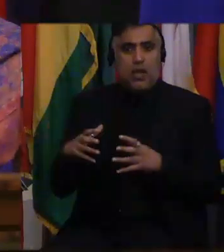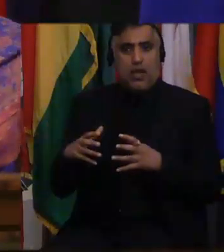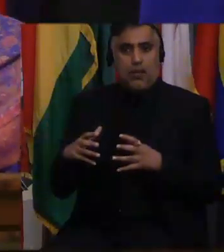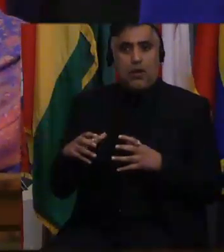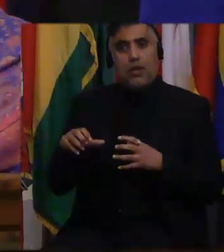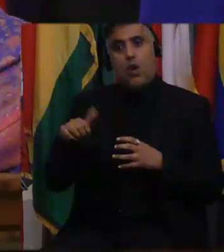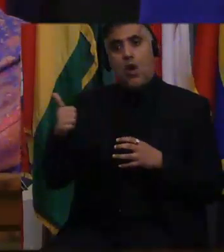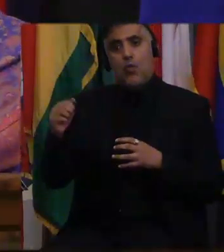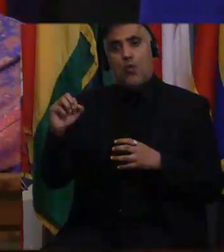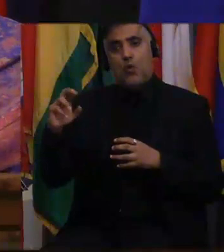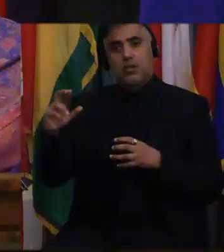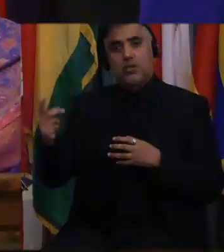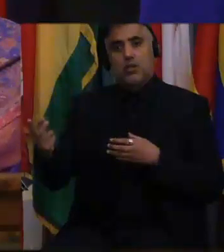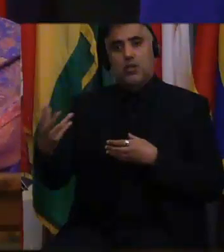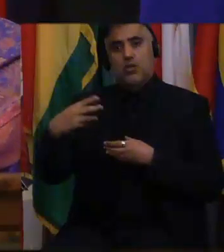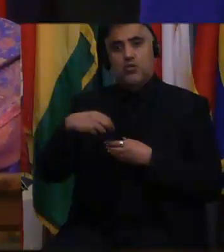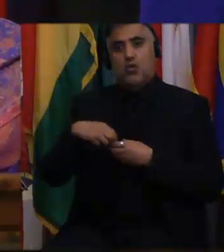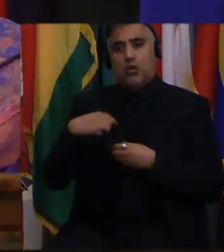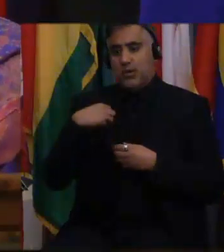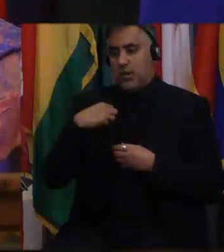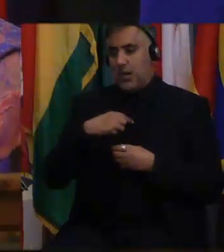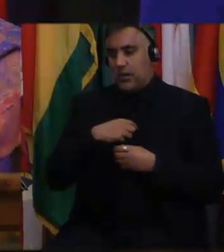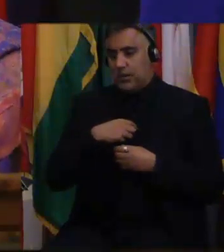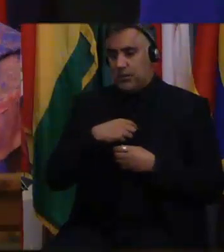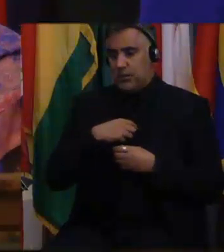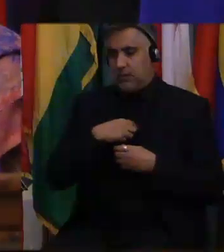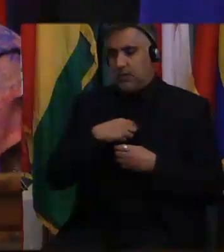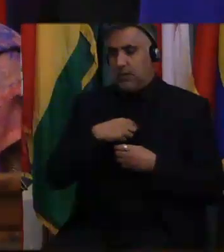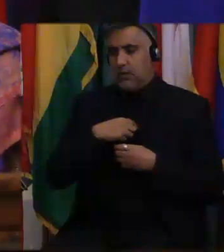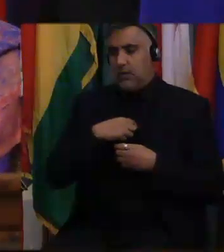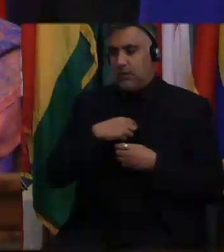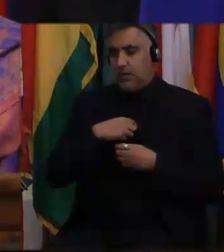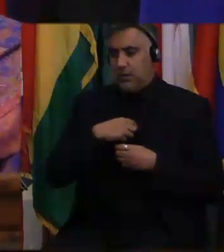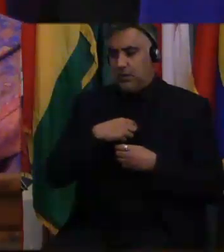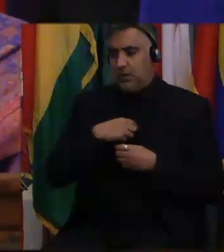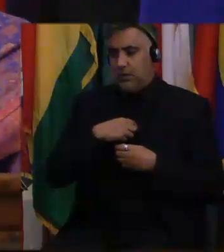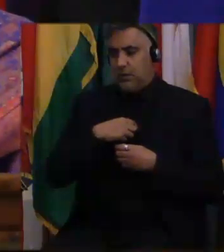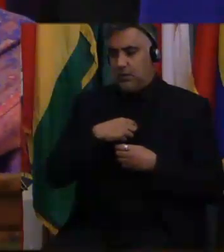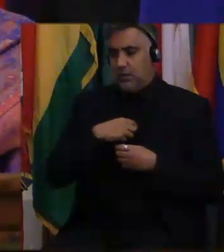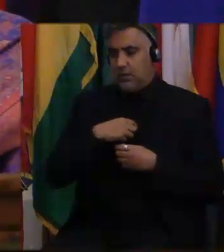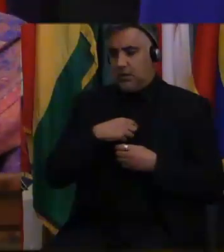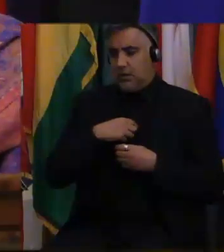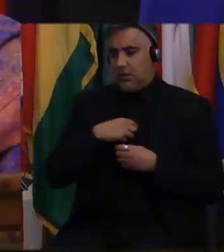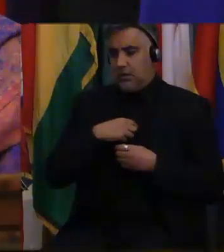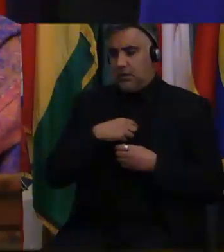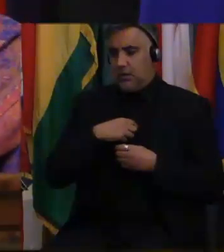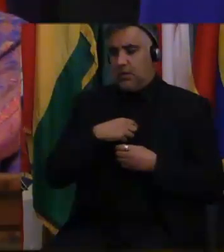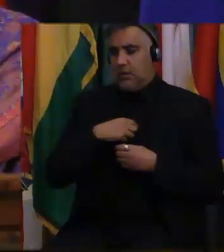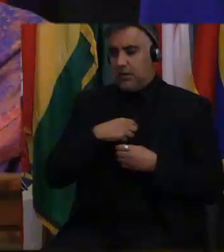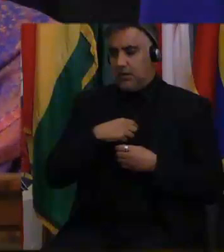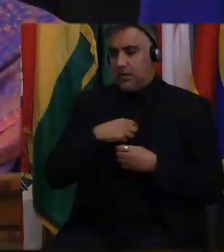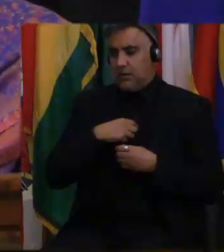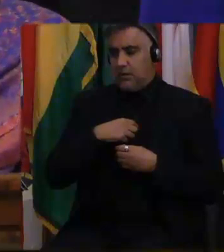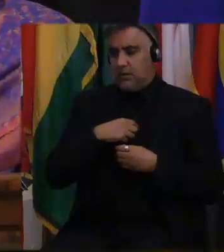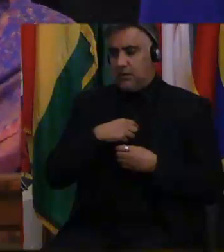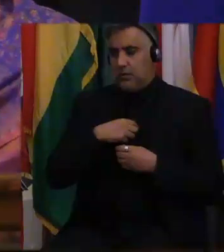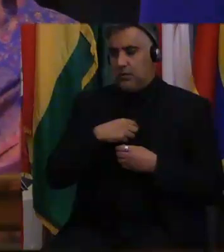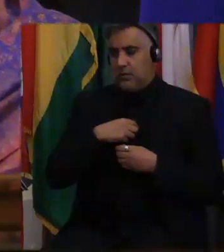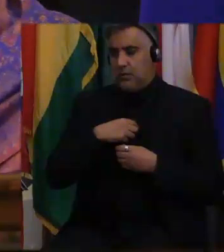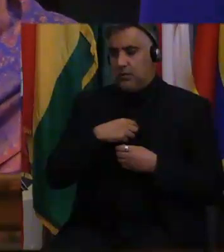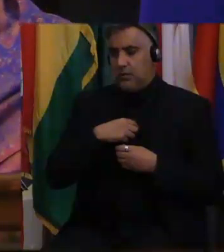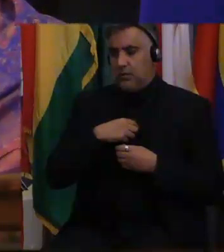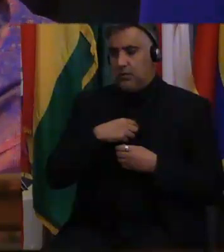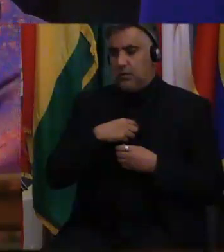esto como el principio de una etapa de colaboración donde podamos llegar más adelante. La segunda es sobre